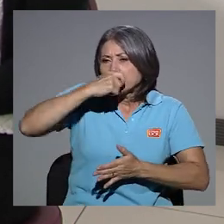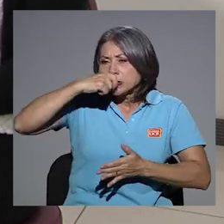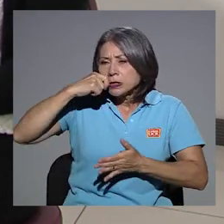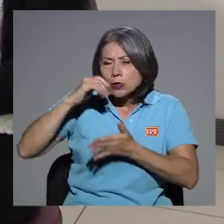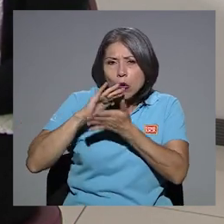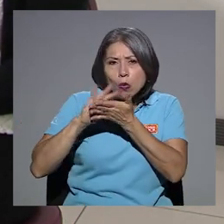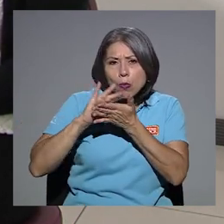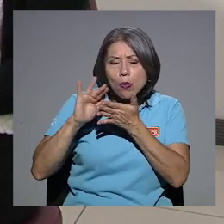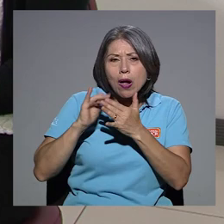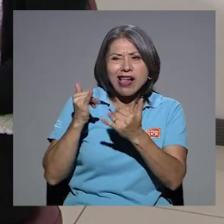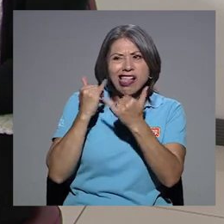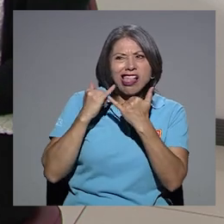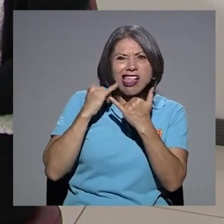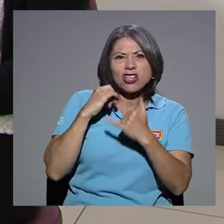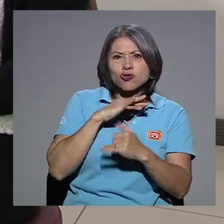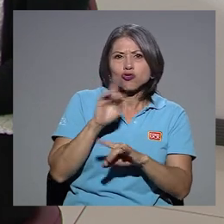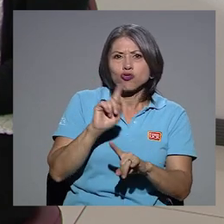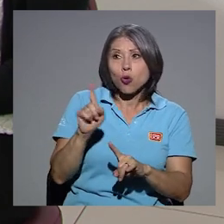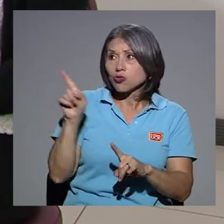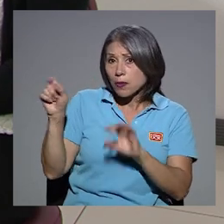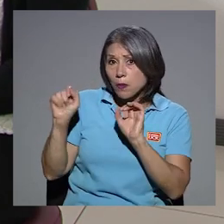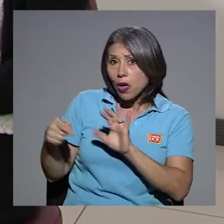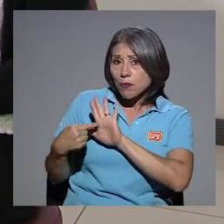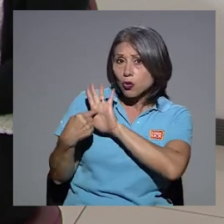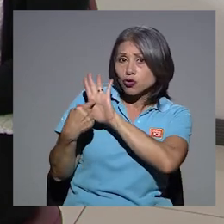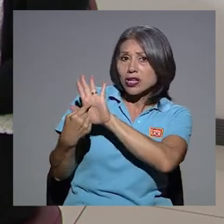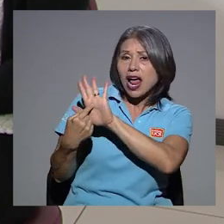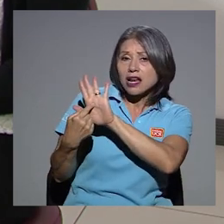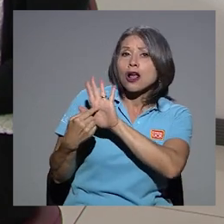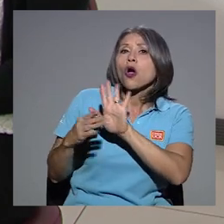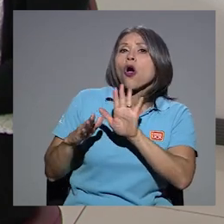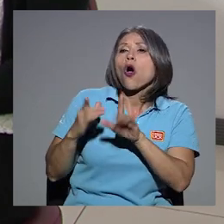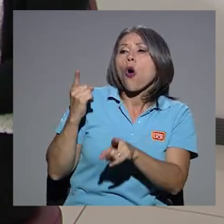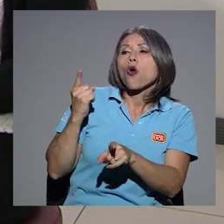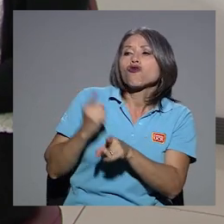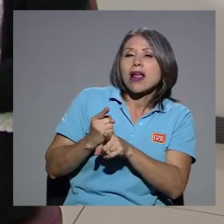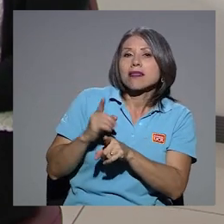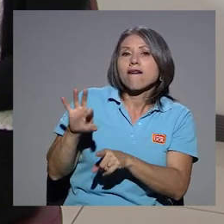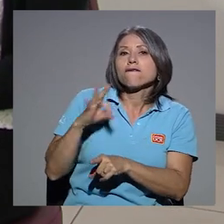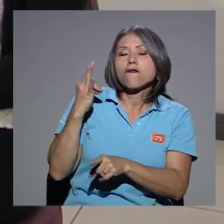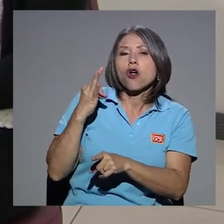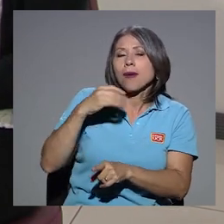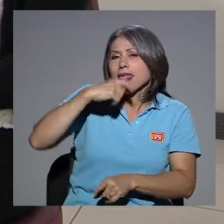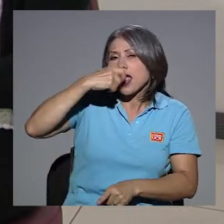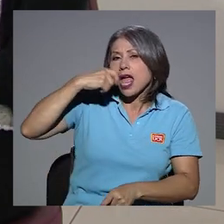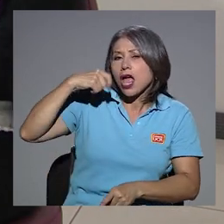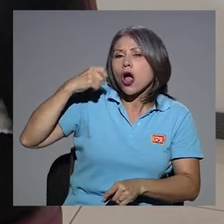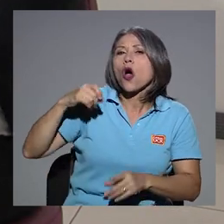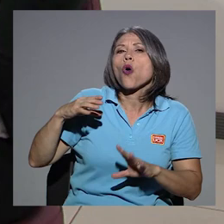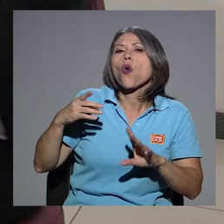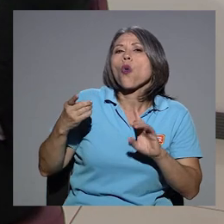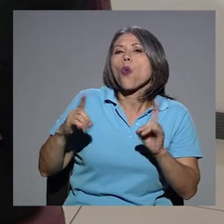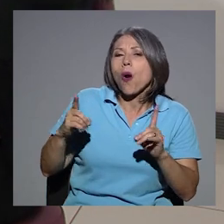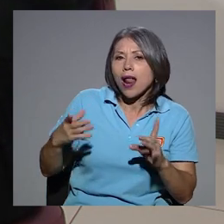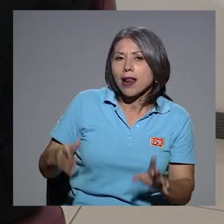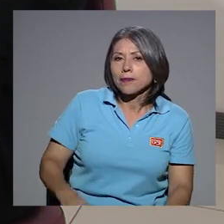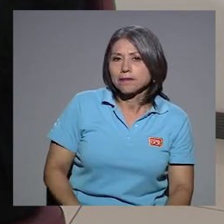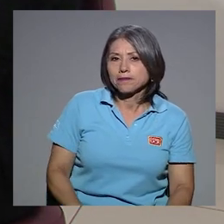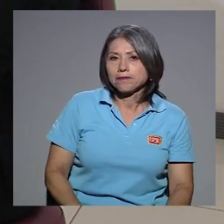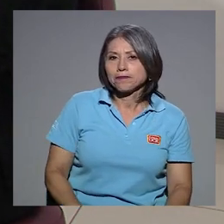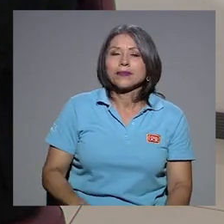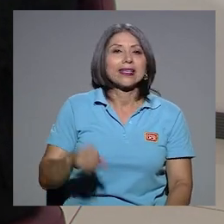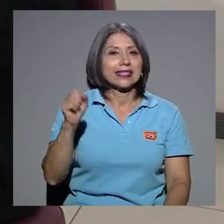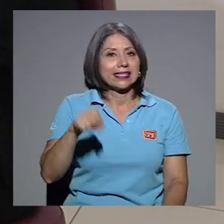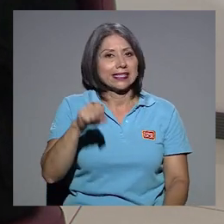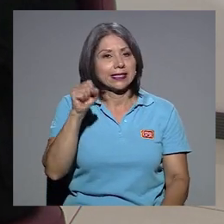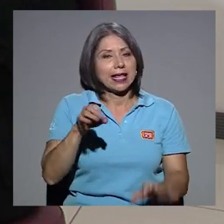de no dejar que la placa se acumule, ¿usted nos podría mostrar tal vez cuál es la forma adecuada en la que debemos cepillar nuestros dientes? Claro que sí.